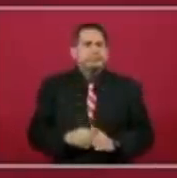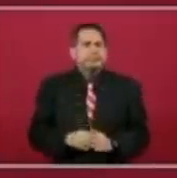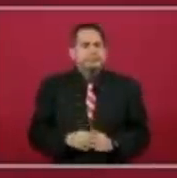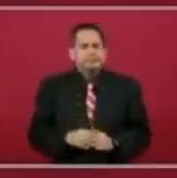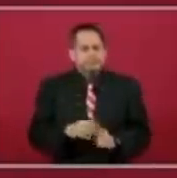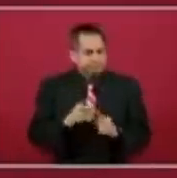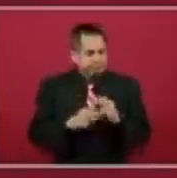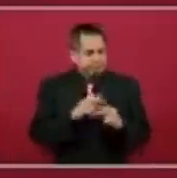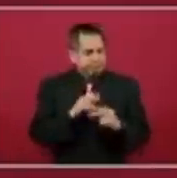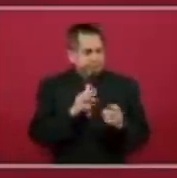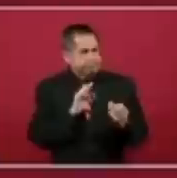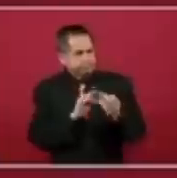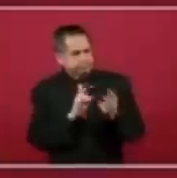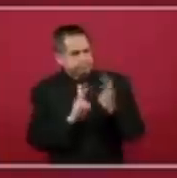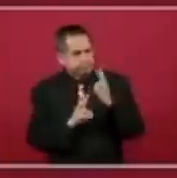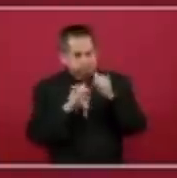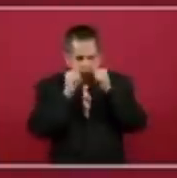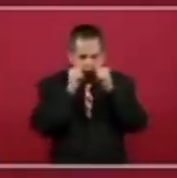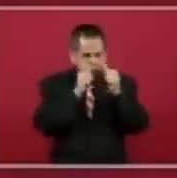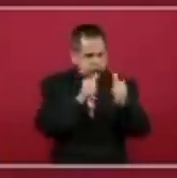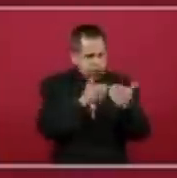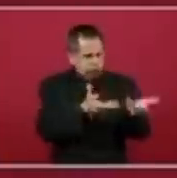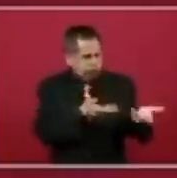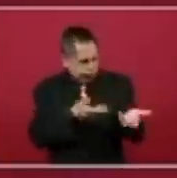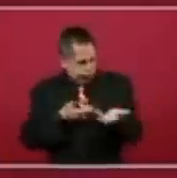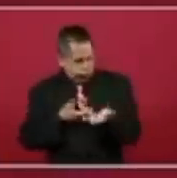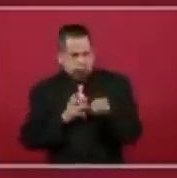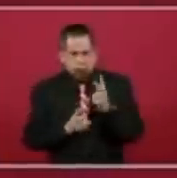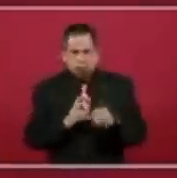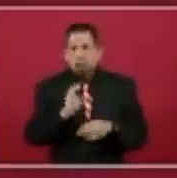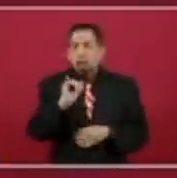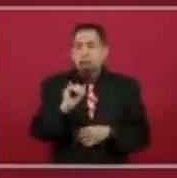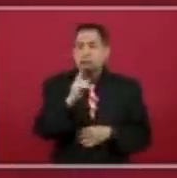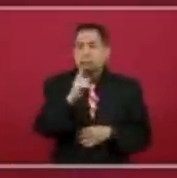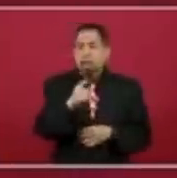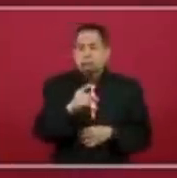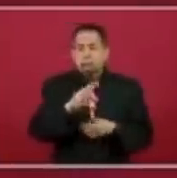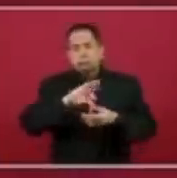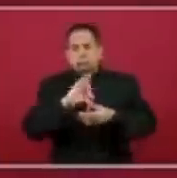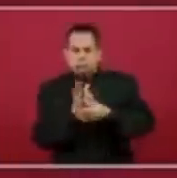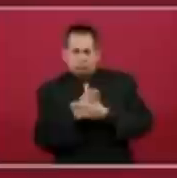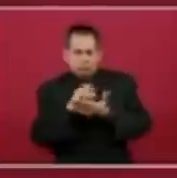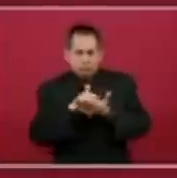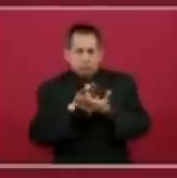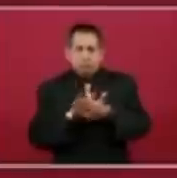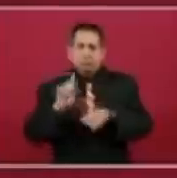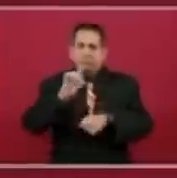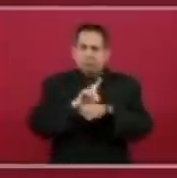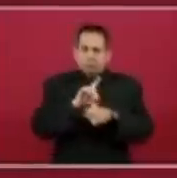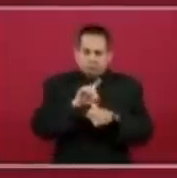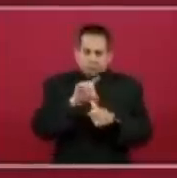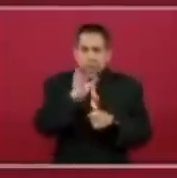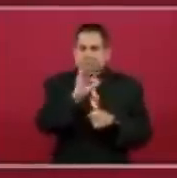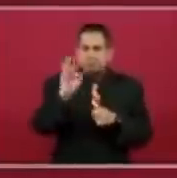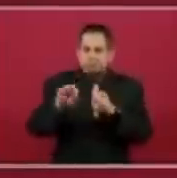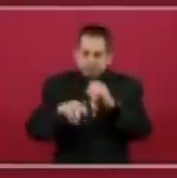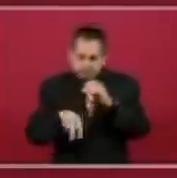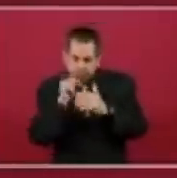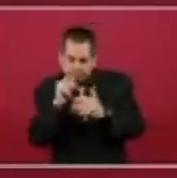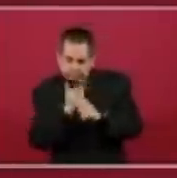los voy a atender, los voy a recibir. Nada más es un asunto de agenda, a ver cuándo puedo,